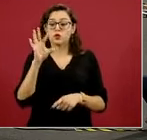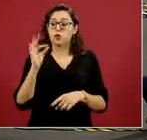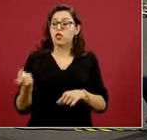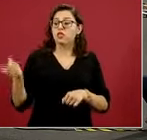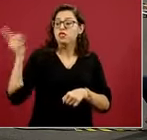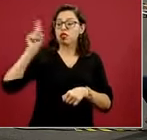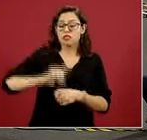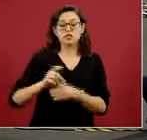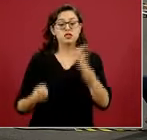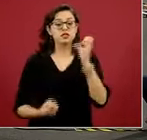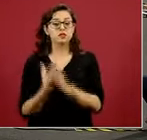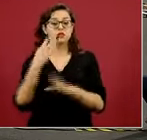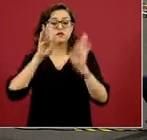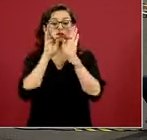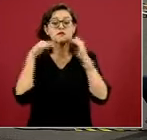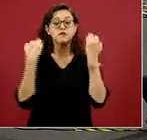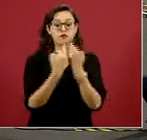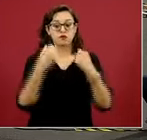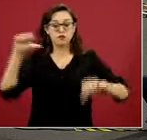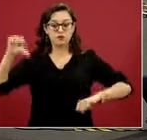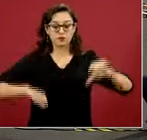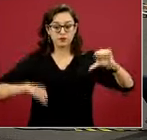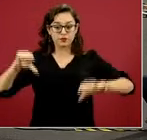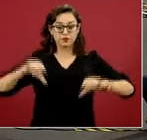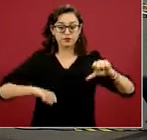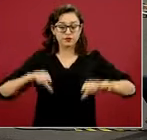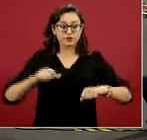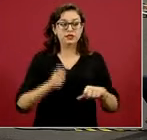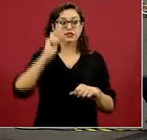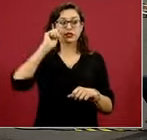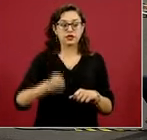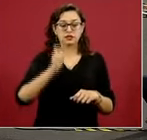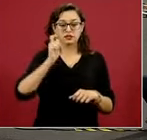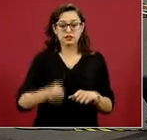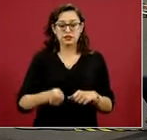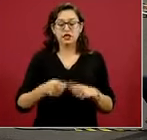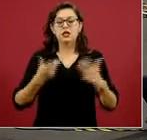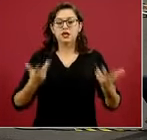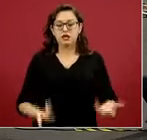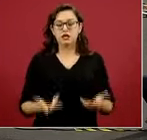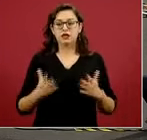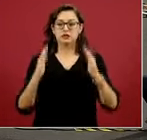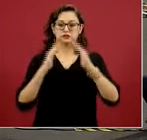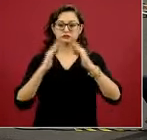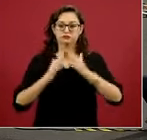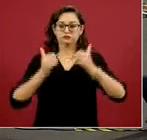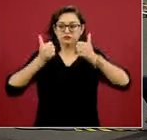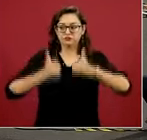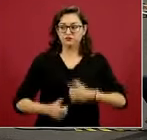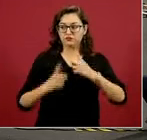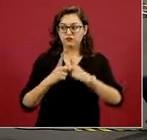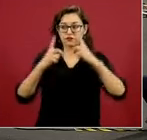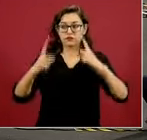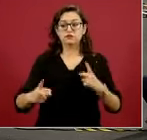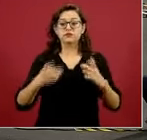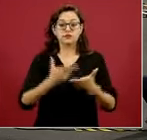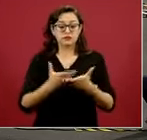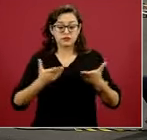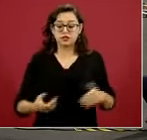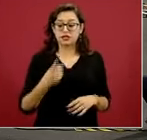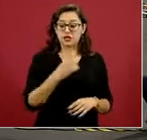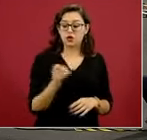nueva normalidad, lo que implica que después de la jornada nacional de sana distancia llevamos 140 días que